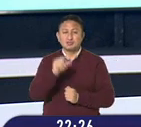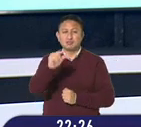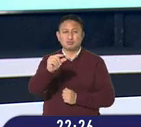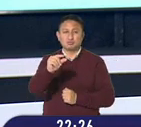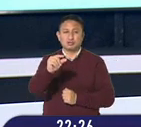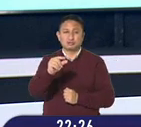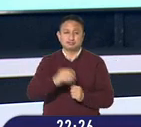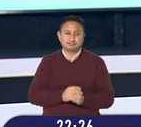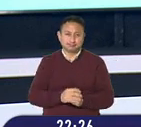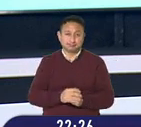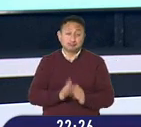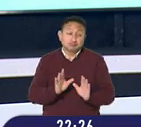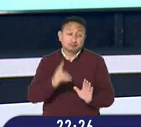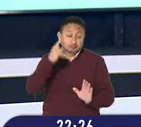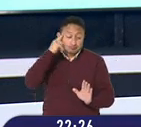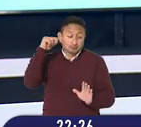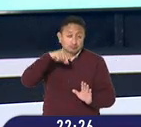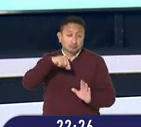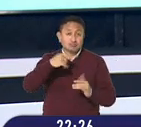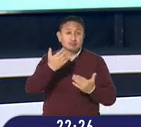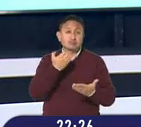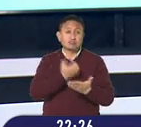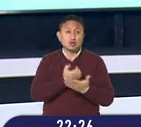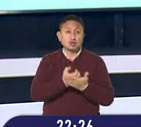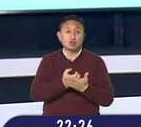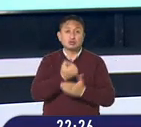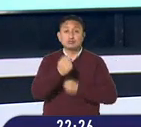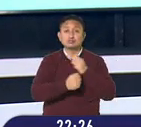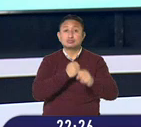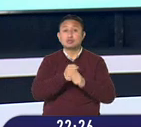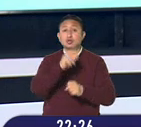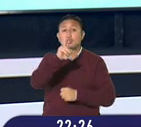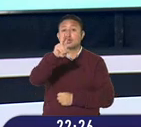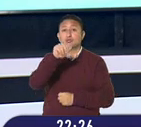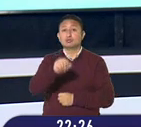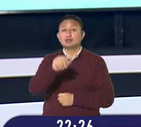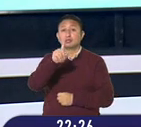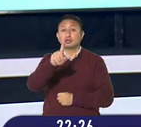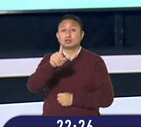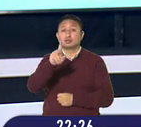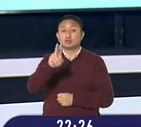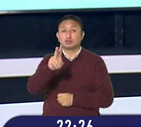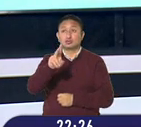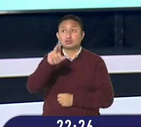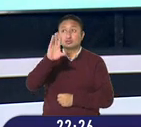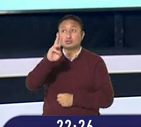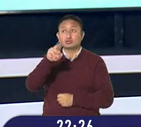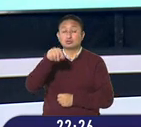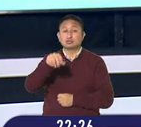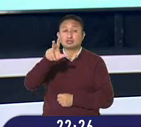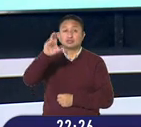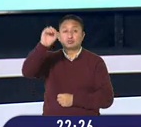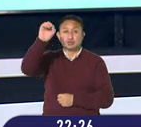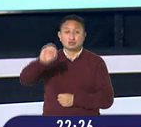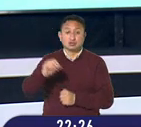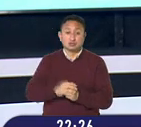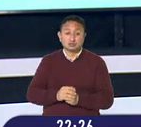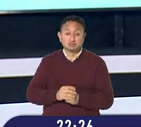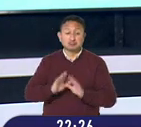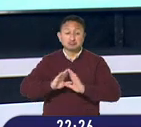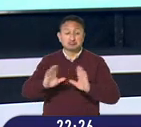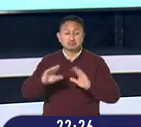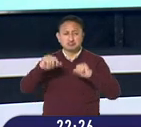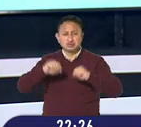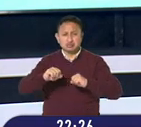ese contexto, se prevé que el crecimiento económico para el 2021 sea del 6,3%, siendo